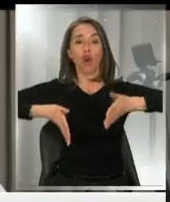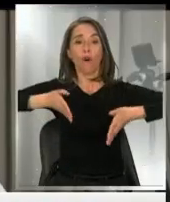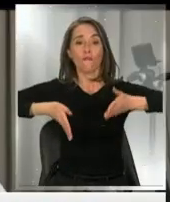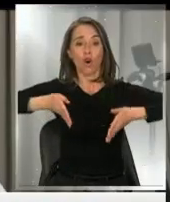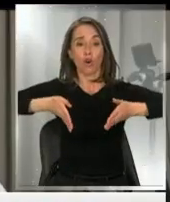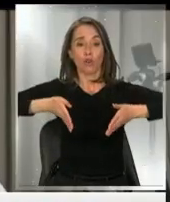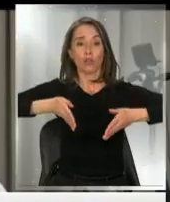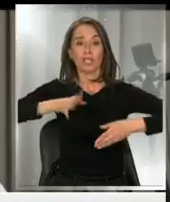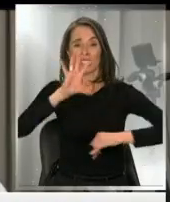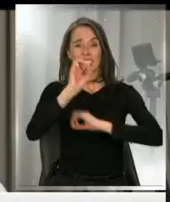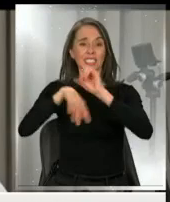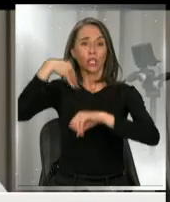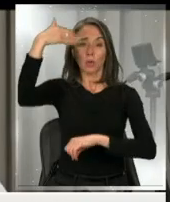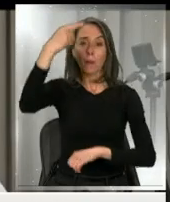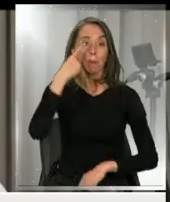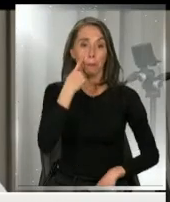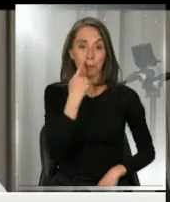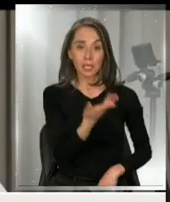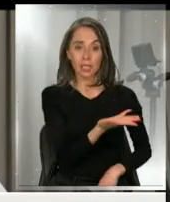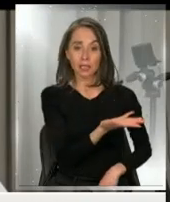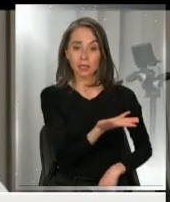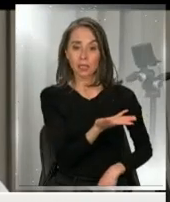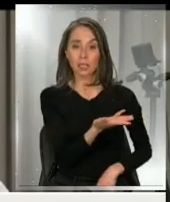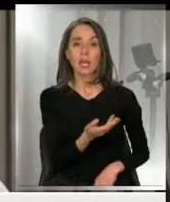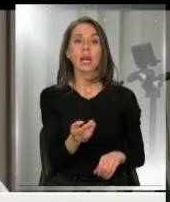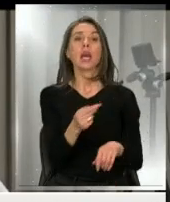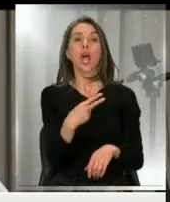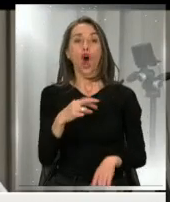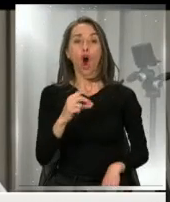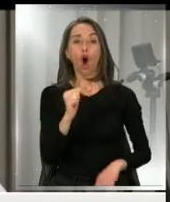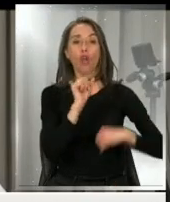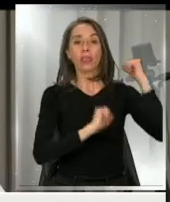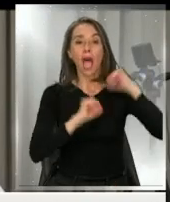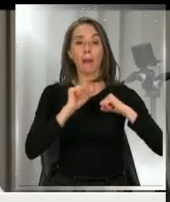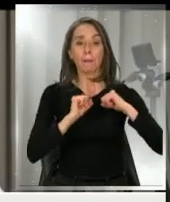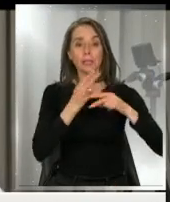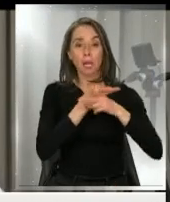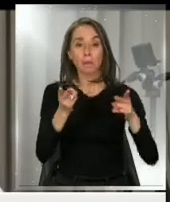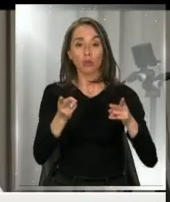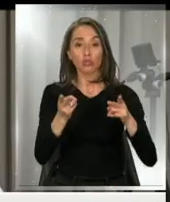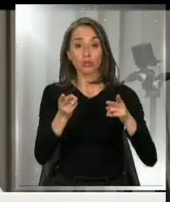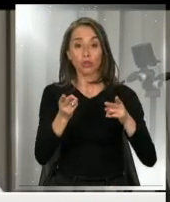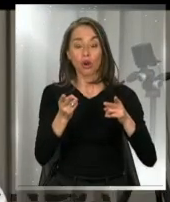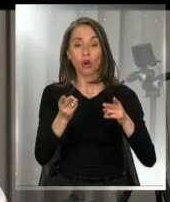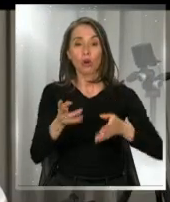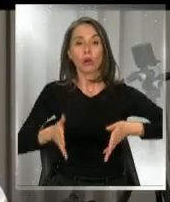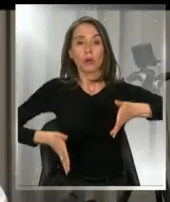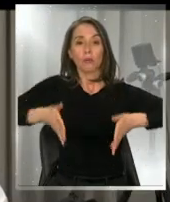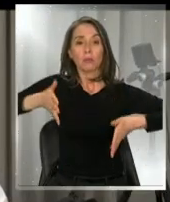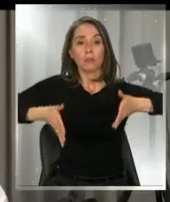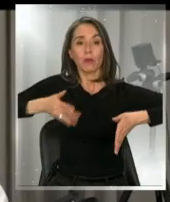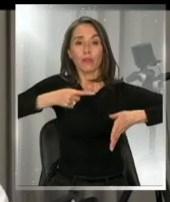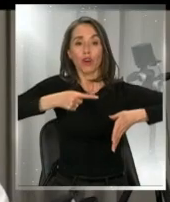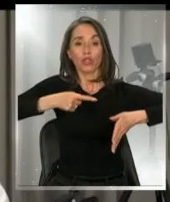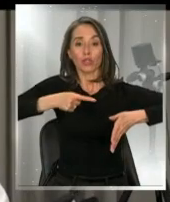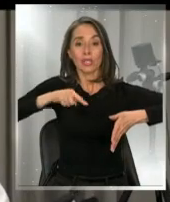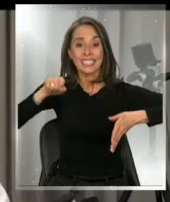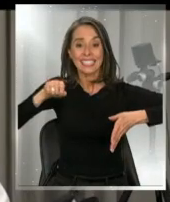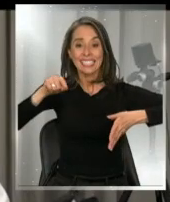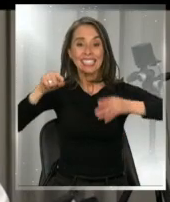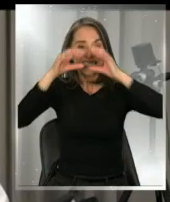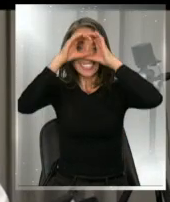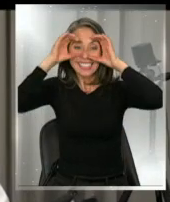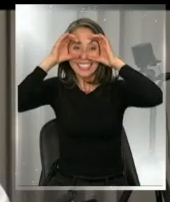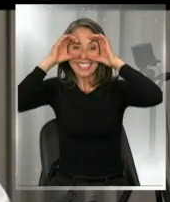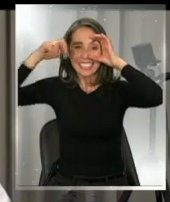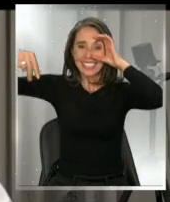serán para 50 años más. Mire, aquí está, porque Honda ha compartido esta semana el primer adelanto del prototipo de ese robot que usted veía